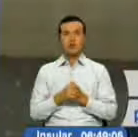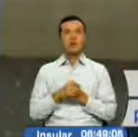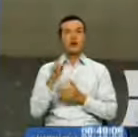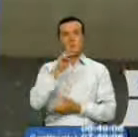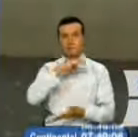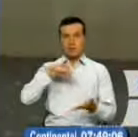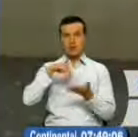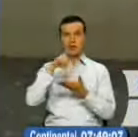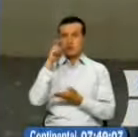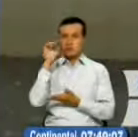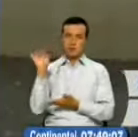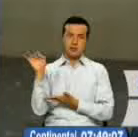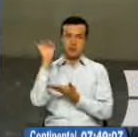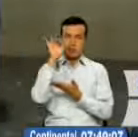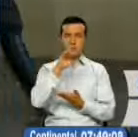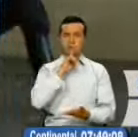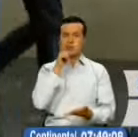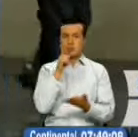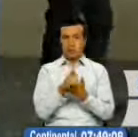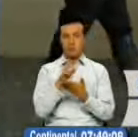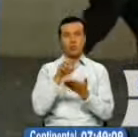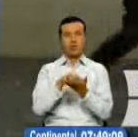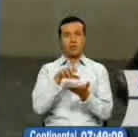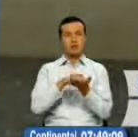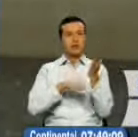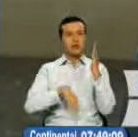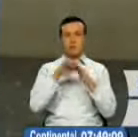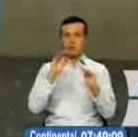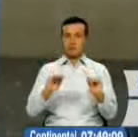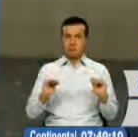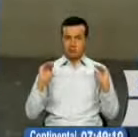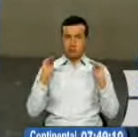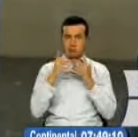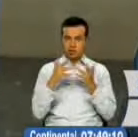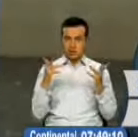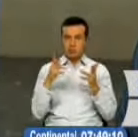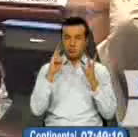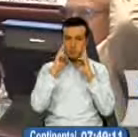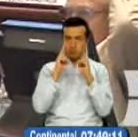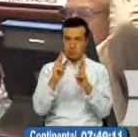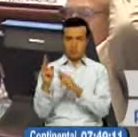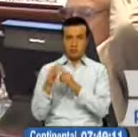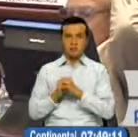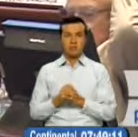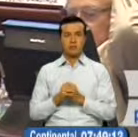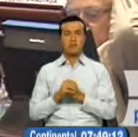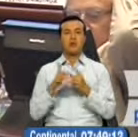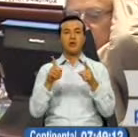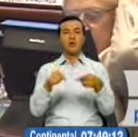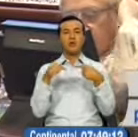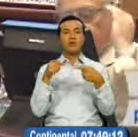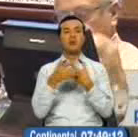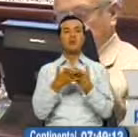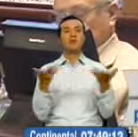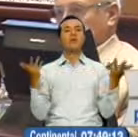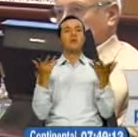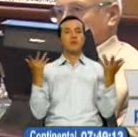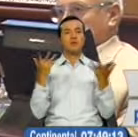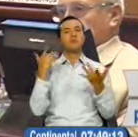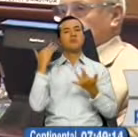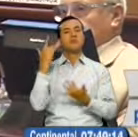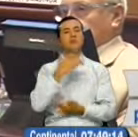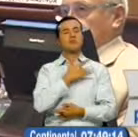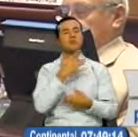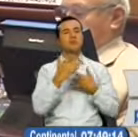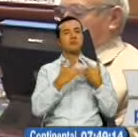Manabí tiene que tener una representación, es la provincia que nos dio el triunfo y eso hay que reconocerlo. Desde la oposición también expresan las expectativas con